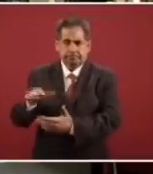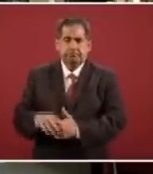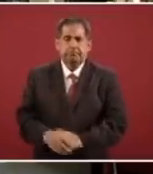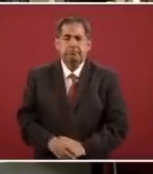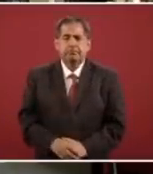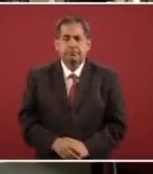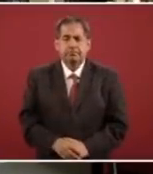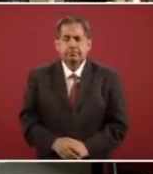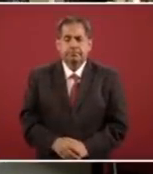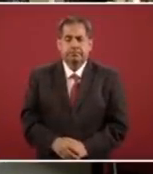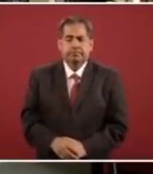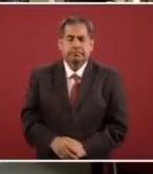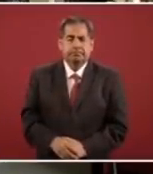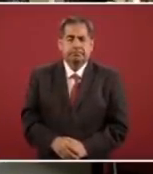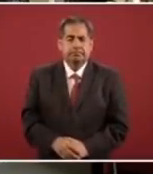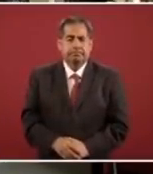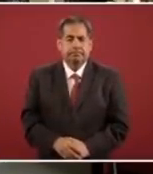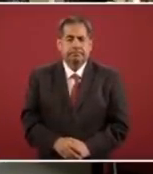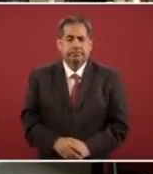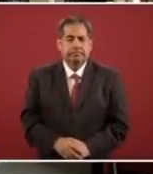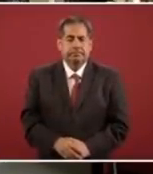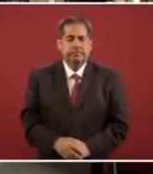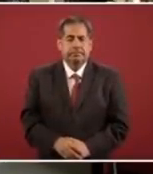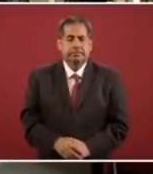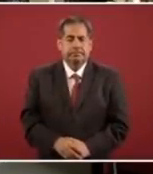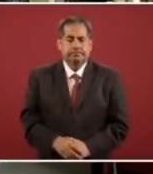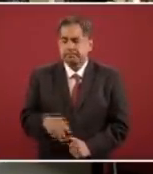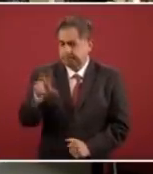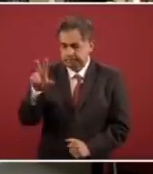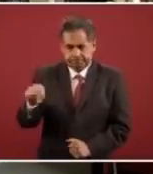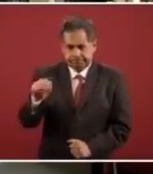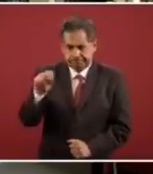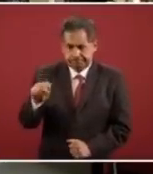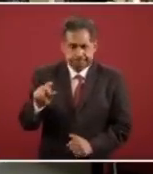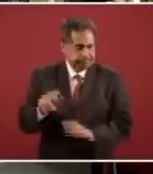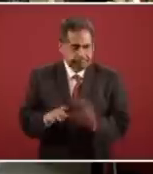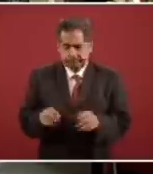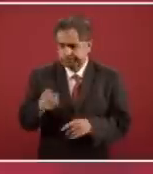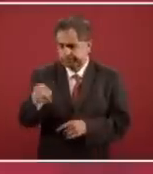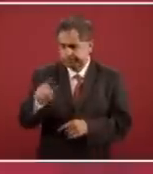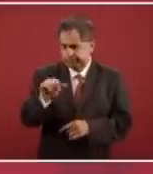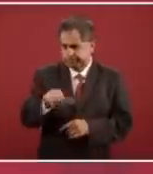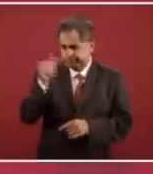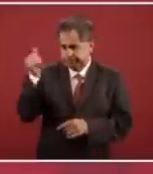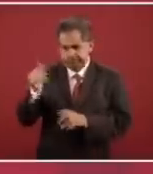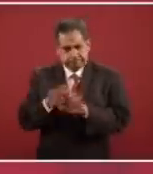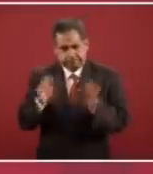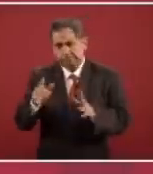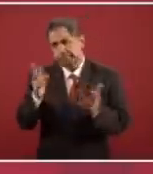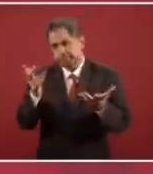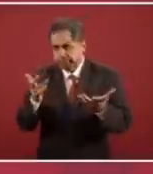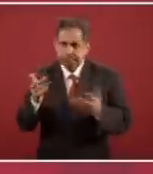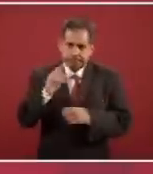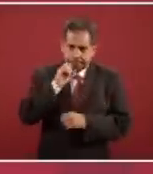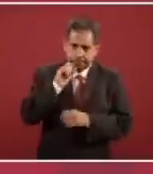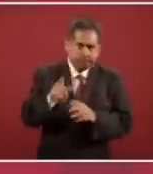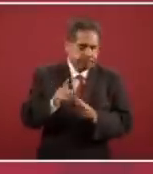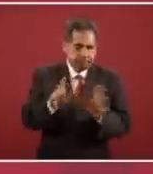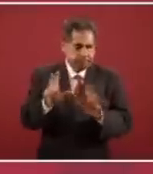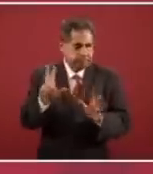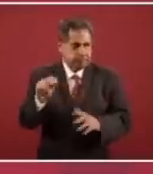gobierno de Estados Unidos sobre García Luna? No, ese es el otro, ¿no? También que